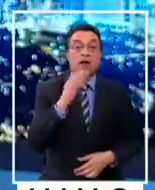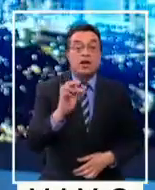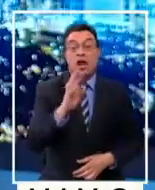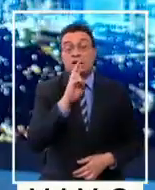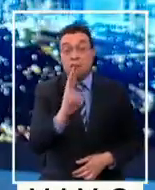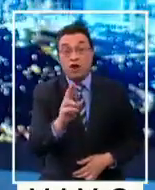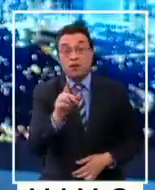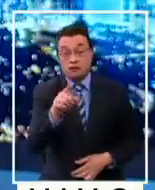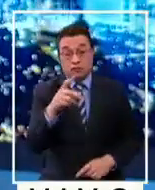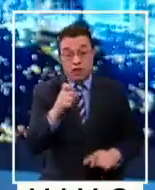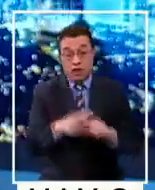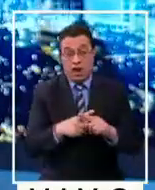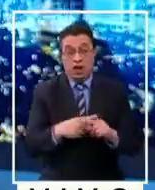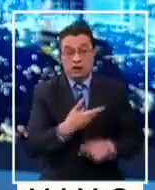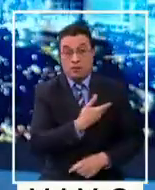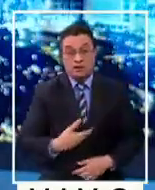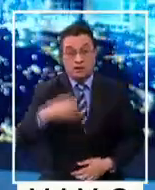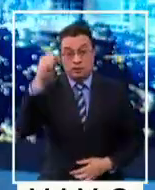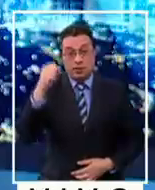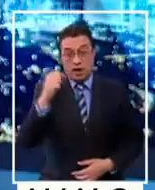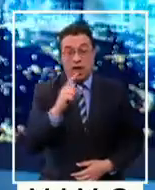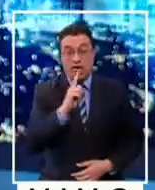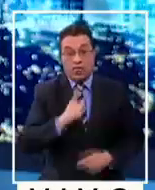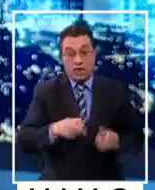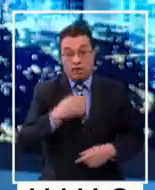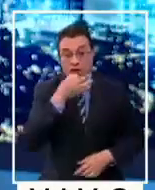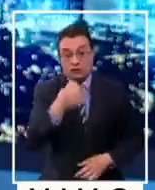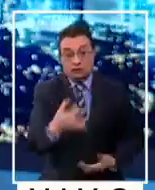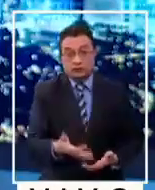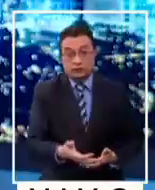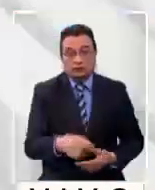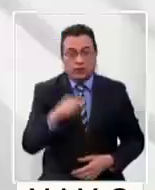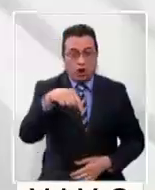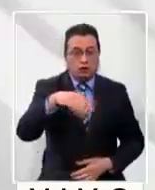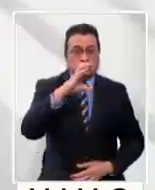la tiene el expresidente Sebastián Piñera. Hoy, en CNN Prime.